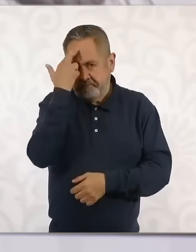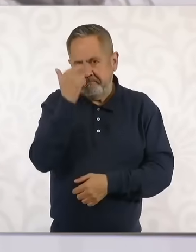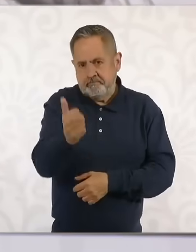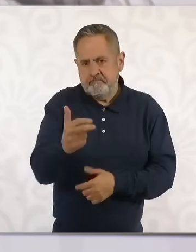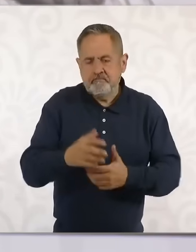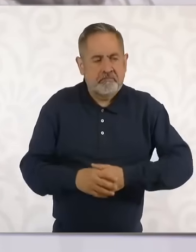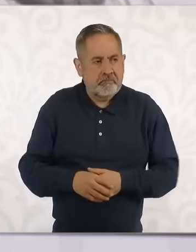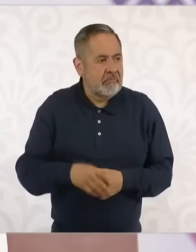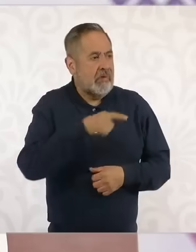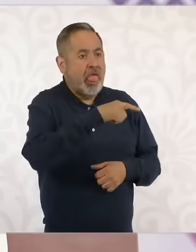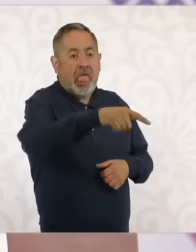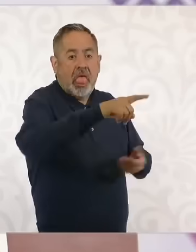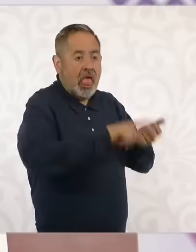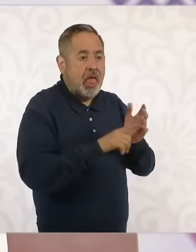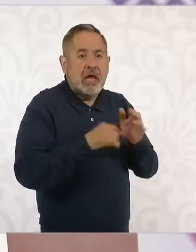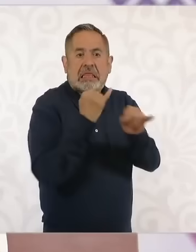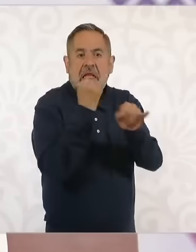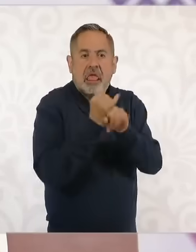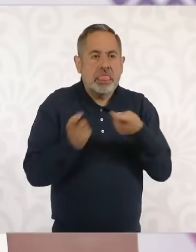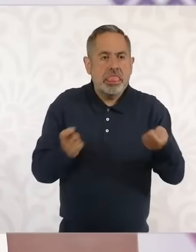digamos, la manipulación de las redes sociales,